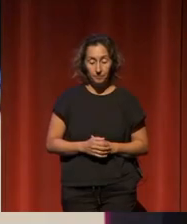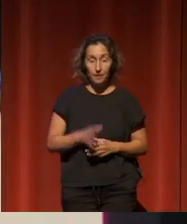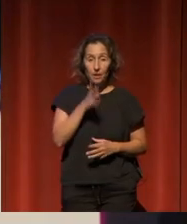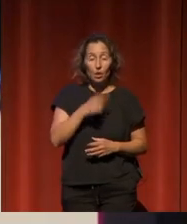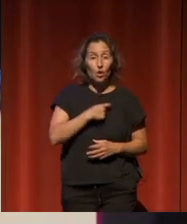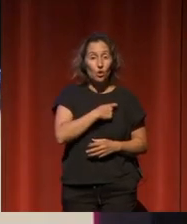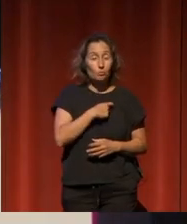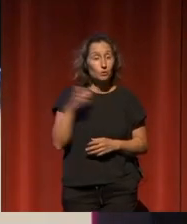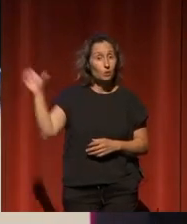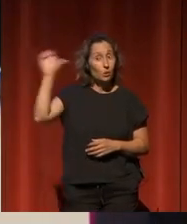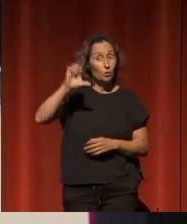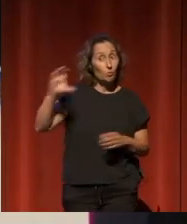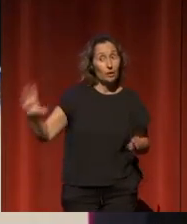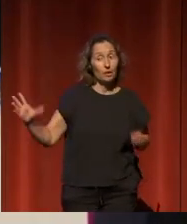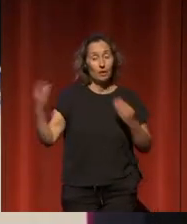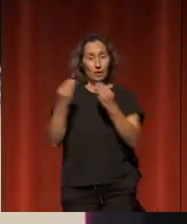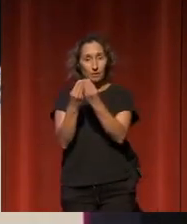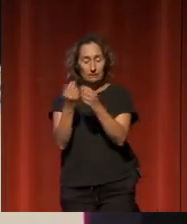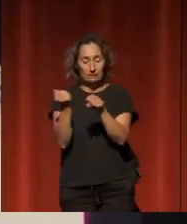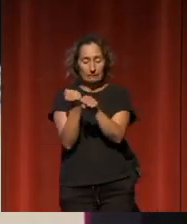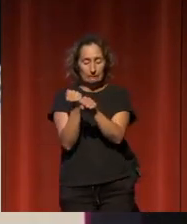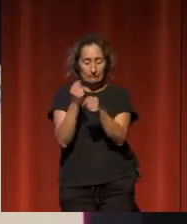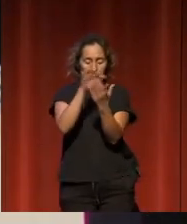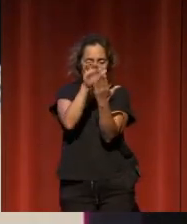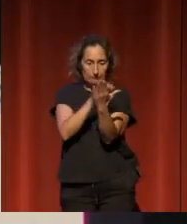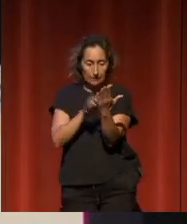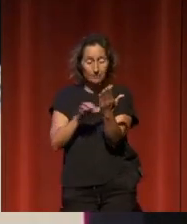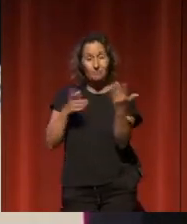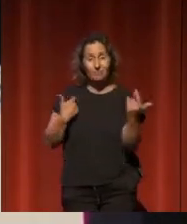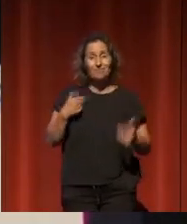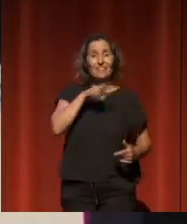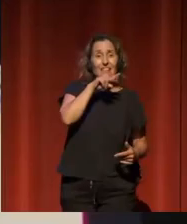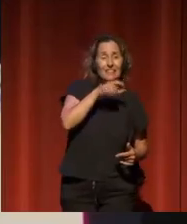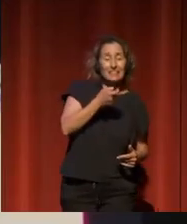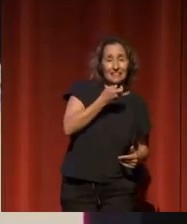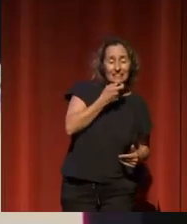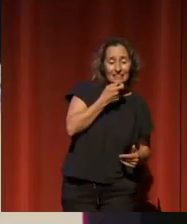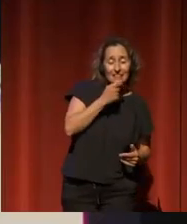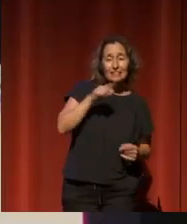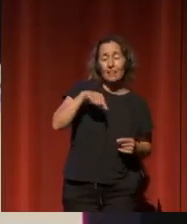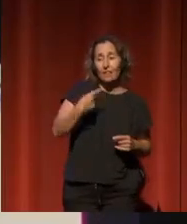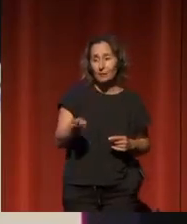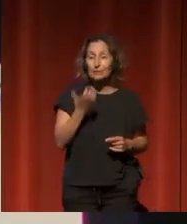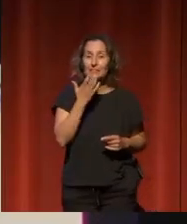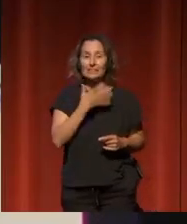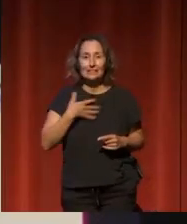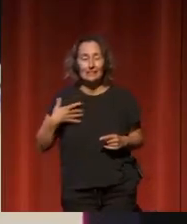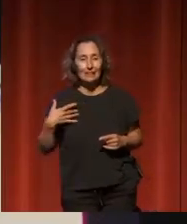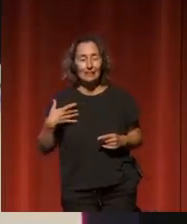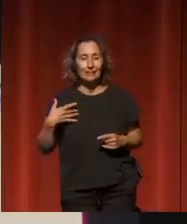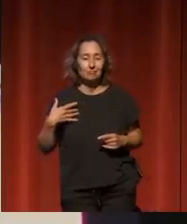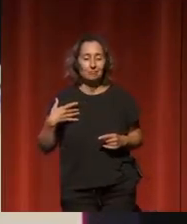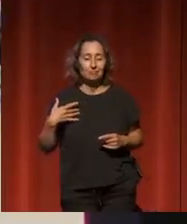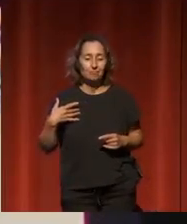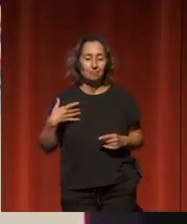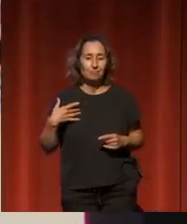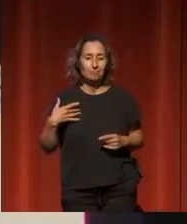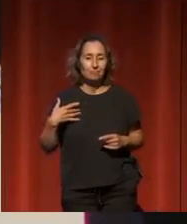europea e voy a hablar en en inglés y después si lo quieren podemos hablar